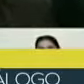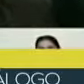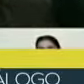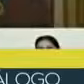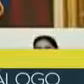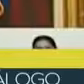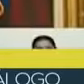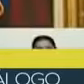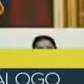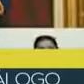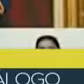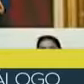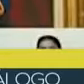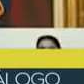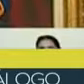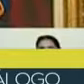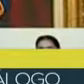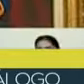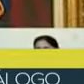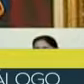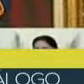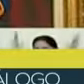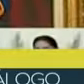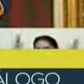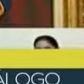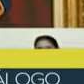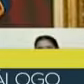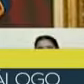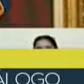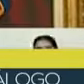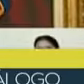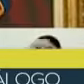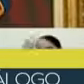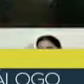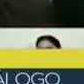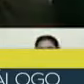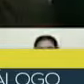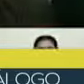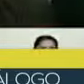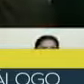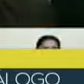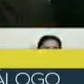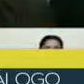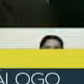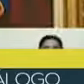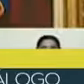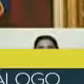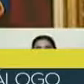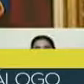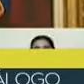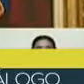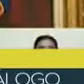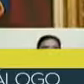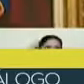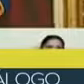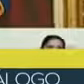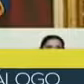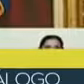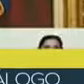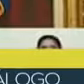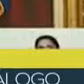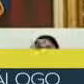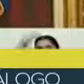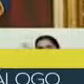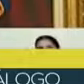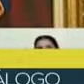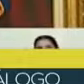centro de Filadelfia tiene unas torres gigantescas y una montañita que uno sube así, da la vuelta al final de la montaña y baja. Una